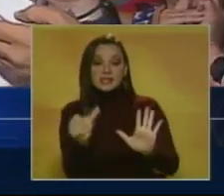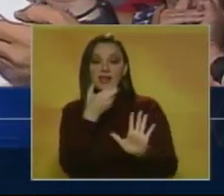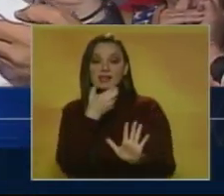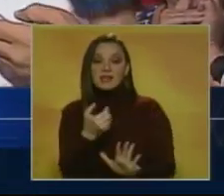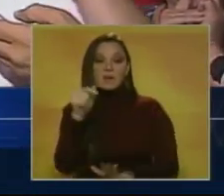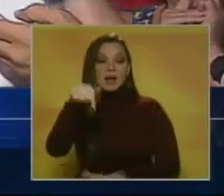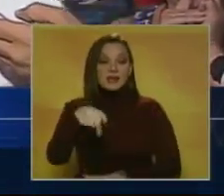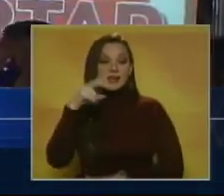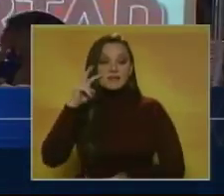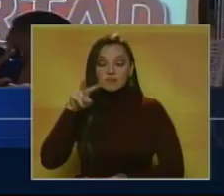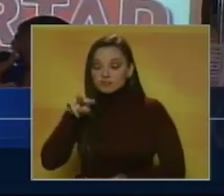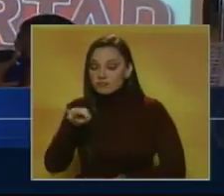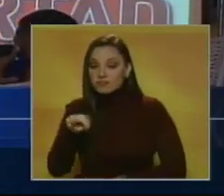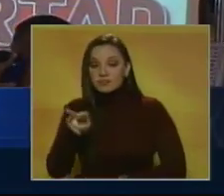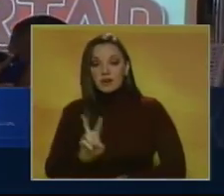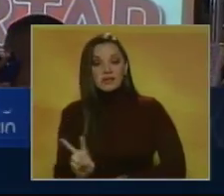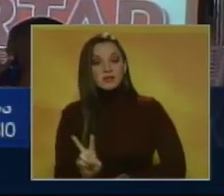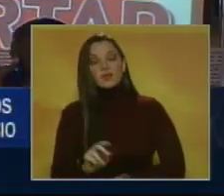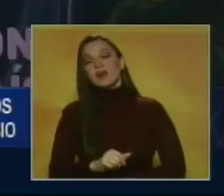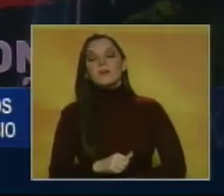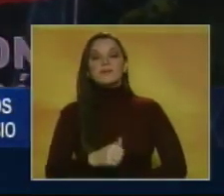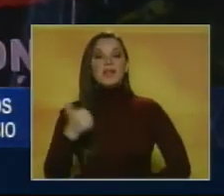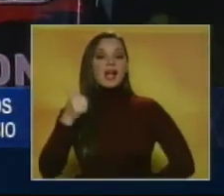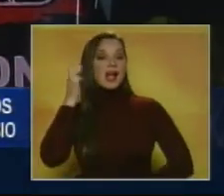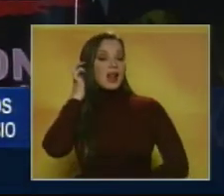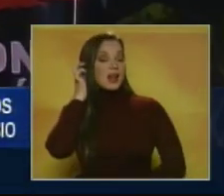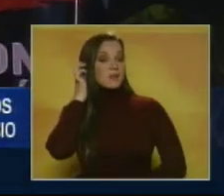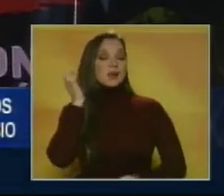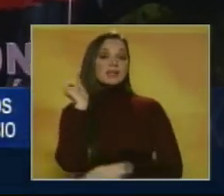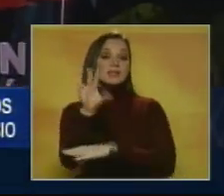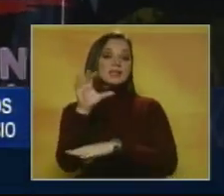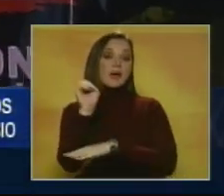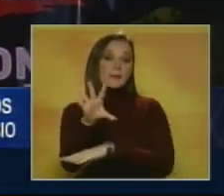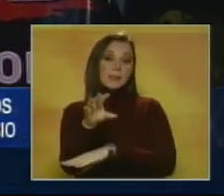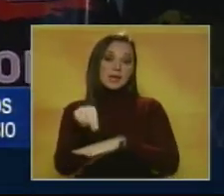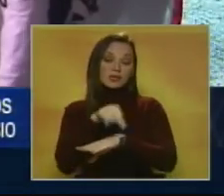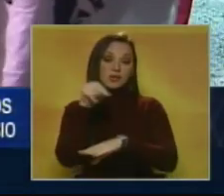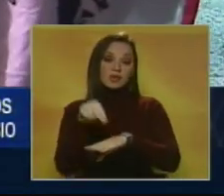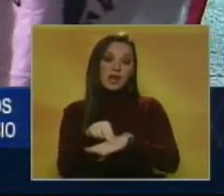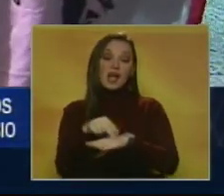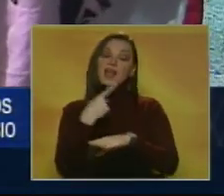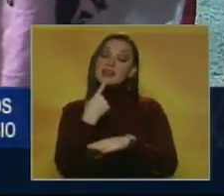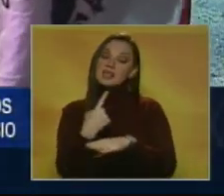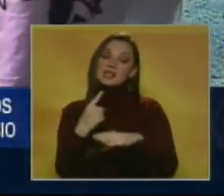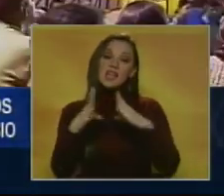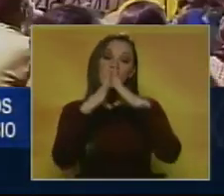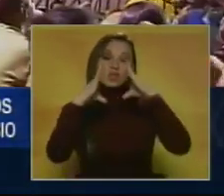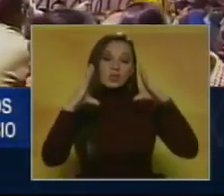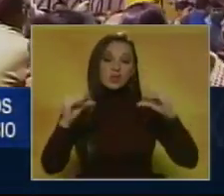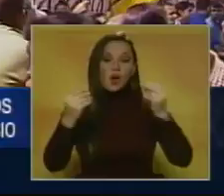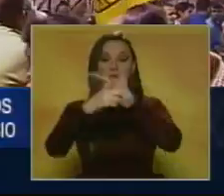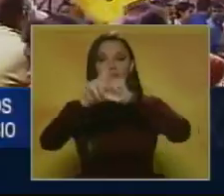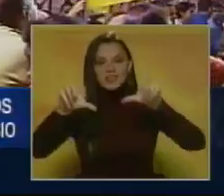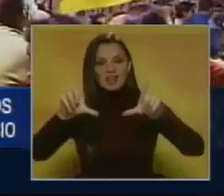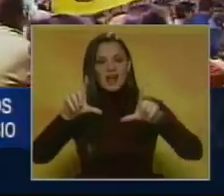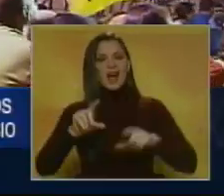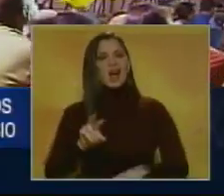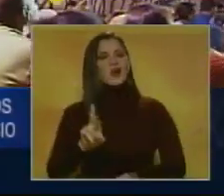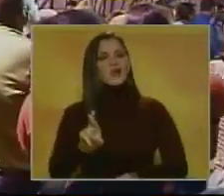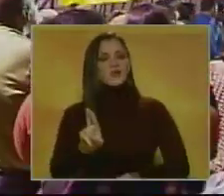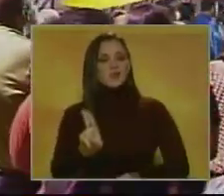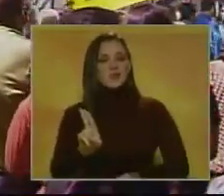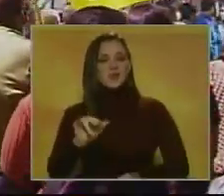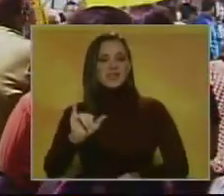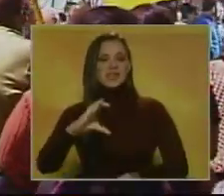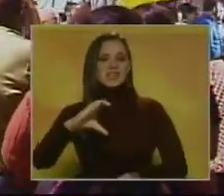Venezuela. Así lo dijo Tintori durante una asamblea vecinal denominada Todos por la Libertad en Los Ruices. Cree que el PSV trata